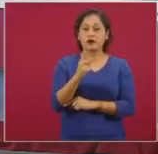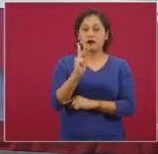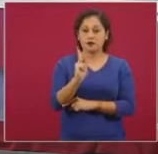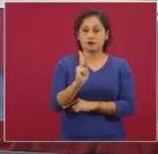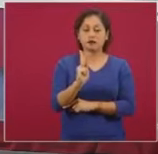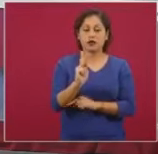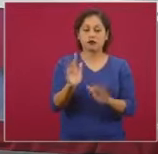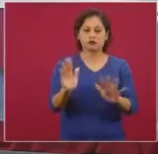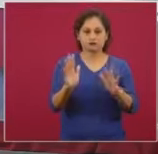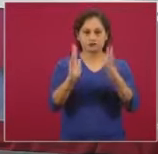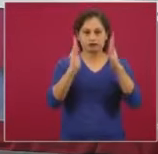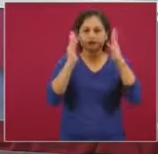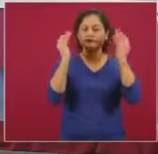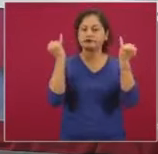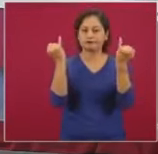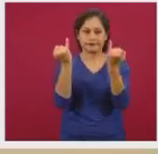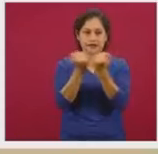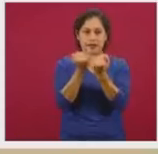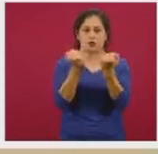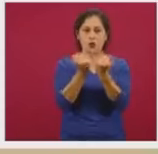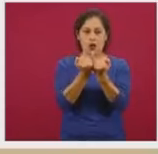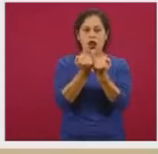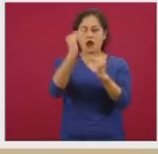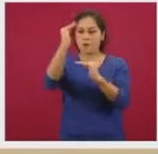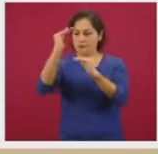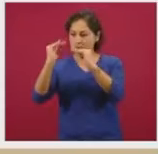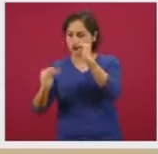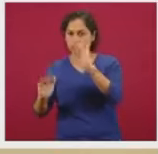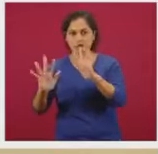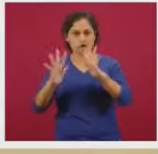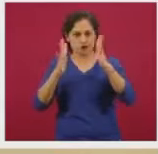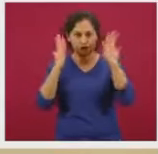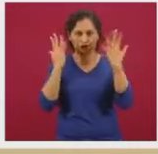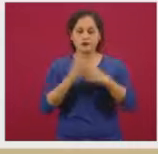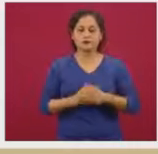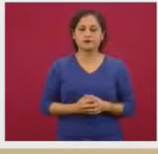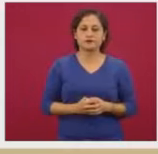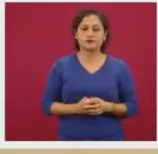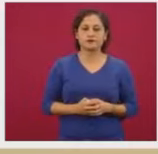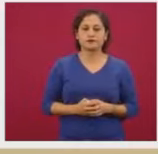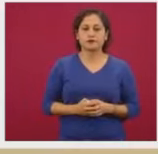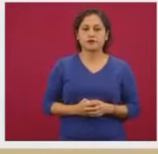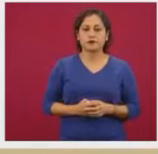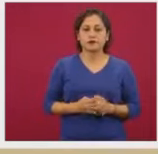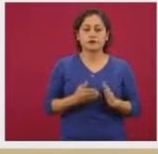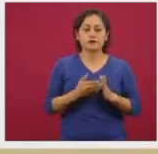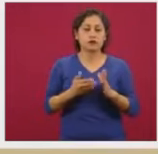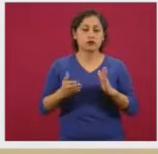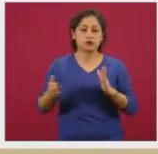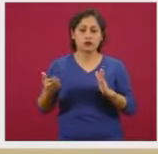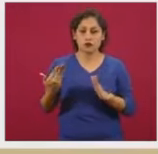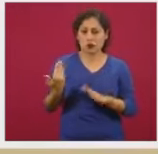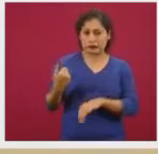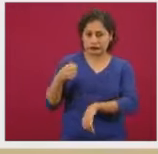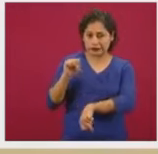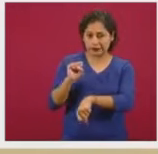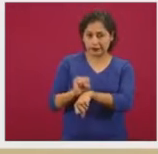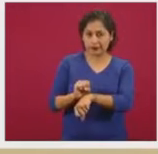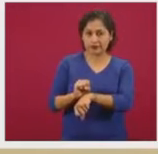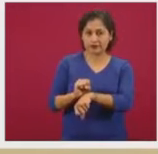incremento, también fue veloz el decremento, en donde ha tenido prácticamente un decremento hasta en las últimas semanas,